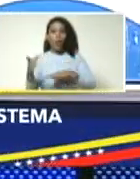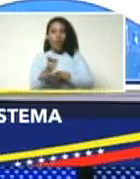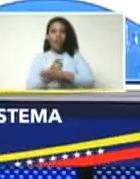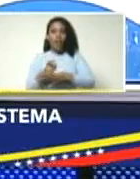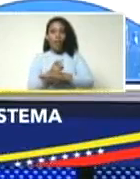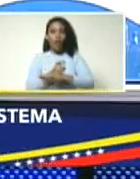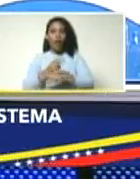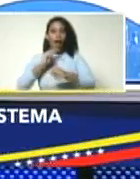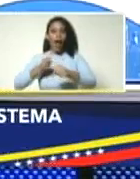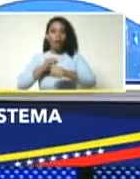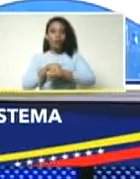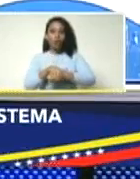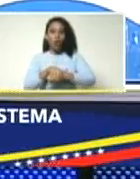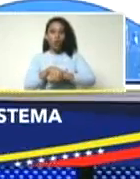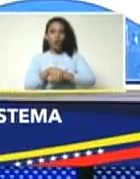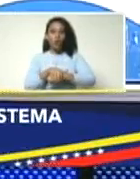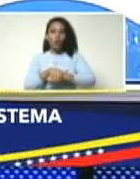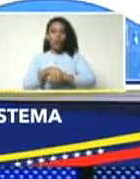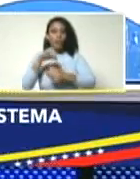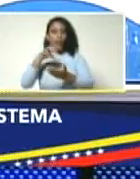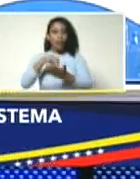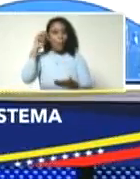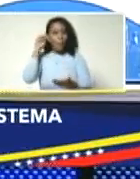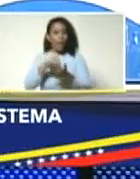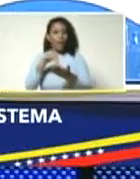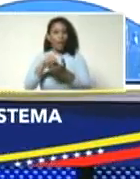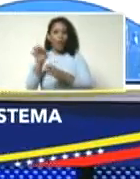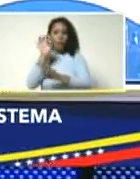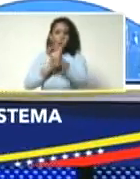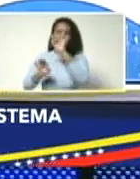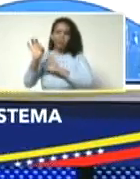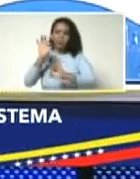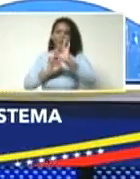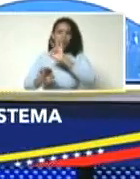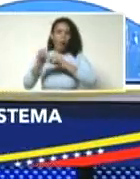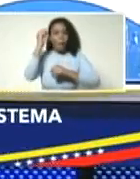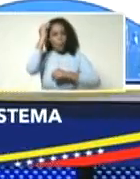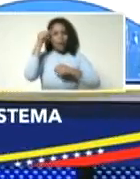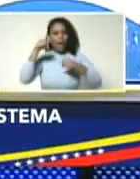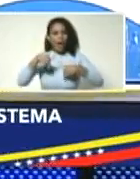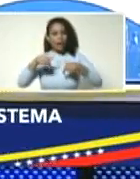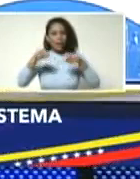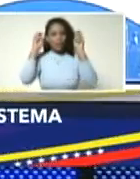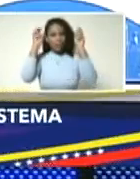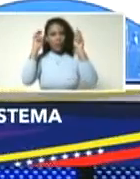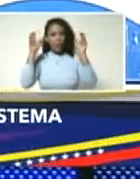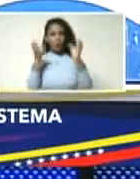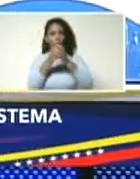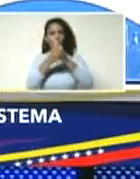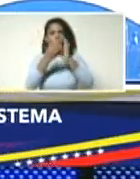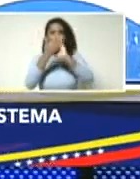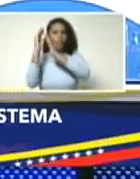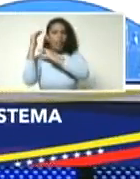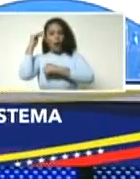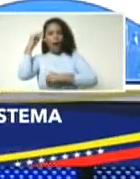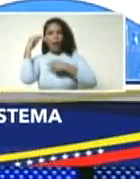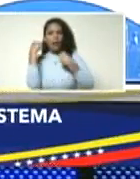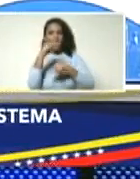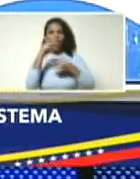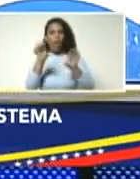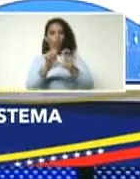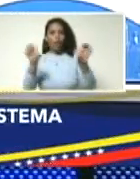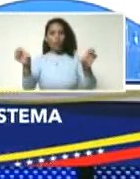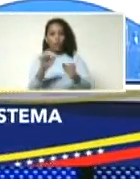gobernador Héctor Rodríguez Castro, bueno, me diera sus apreciaciones sobre esta ofensiva de las bricomiles a nivel